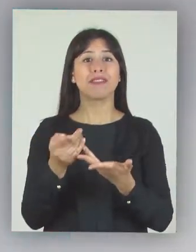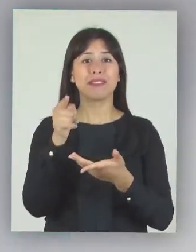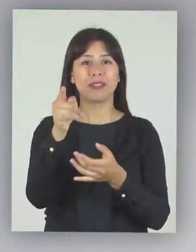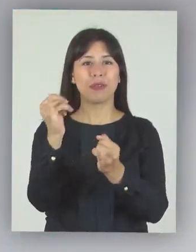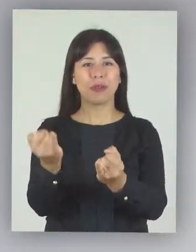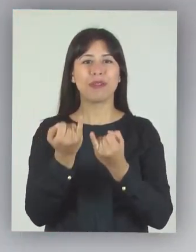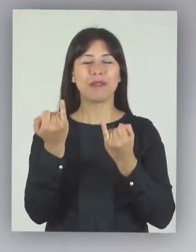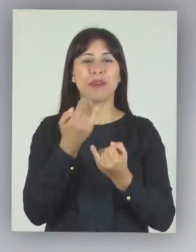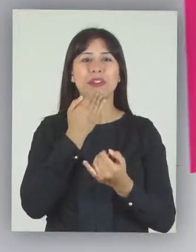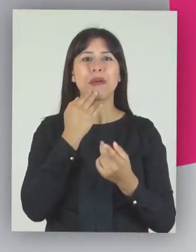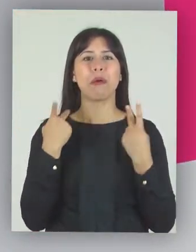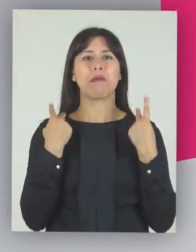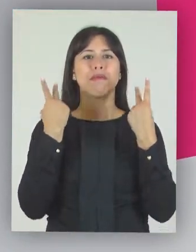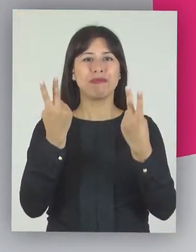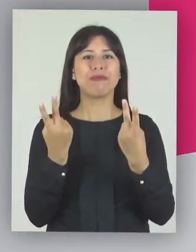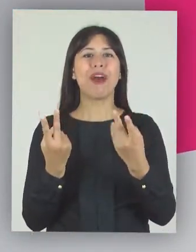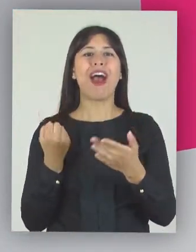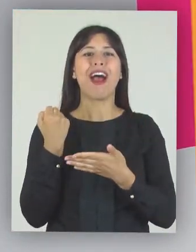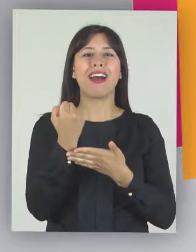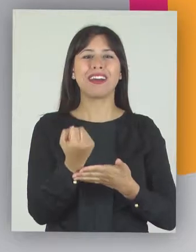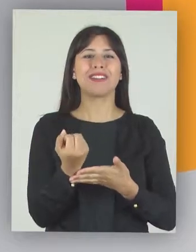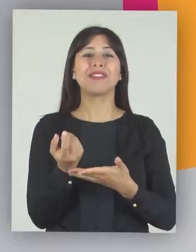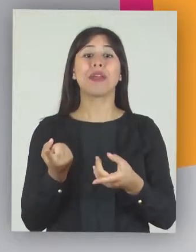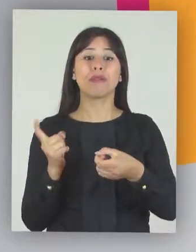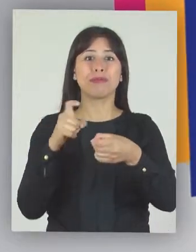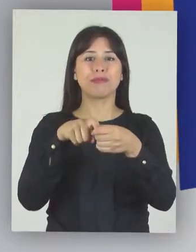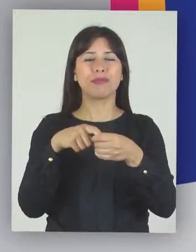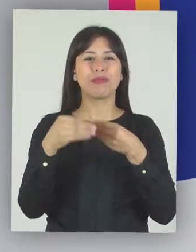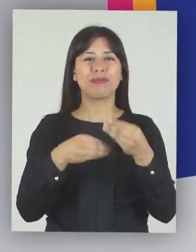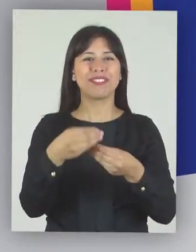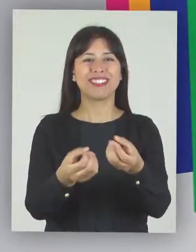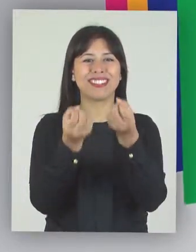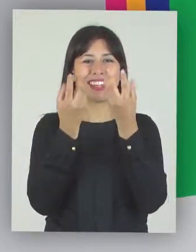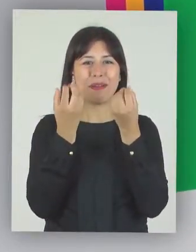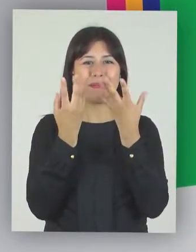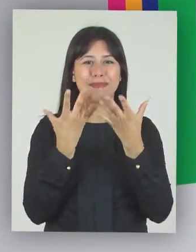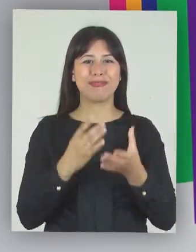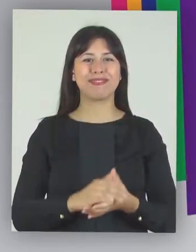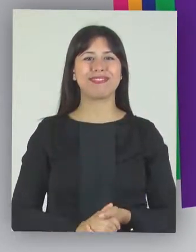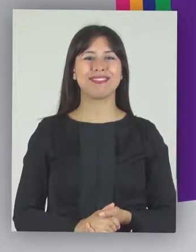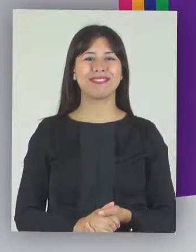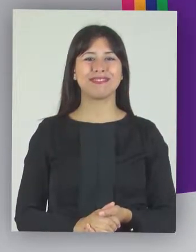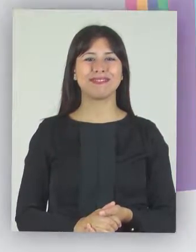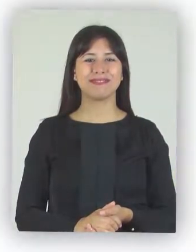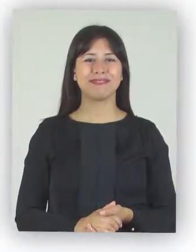y a colaborar activamente en tu colegio, involucrándote en los procesos de aprendizaje.